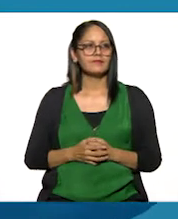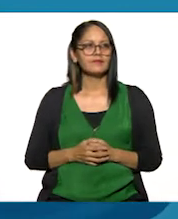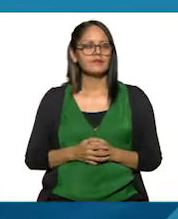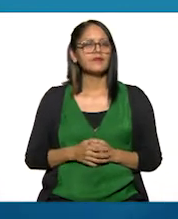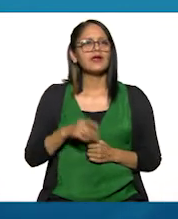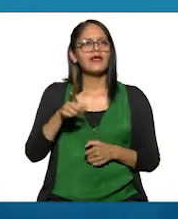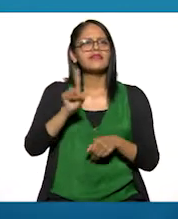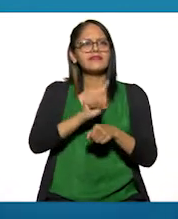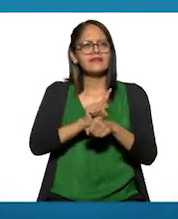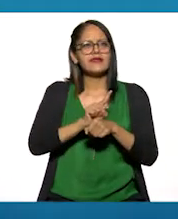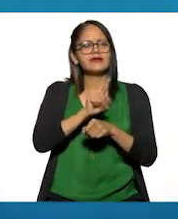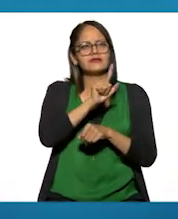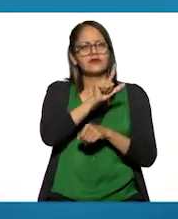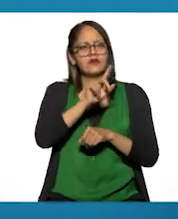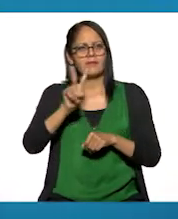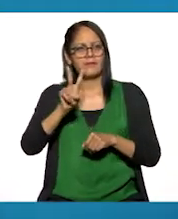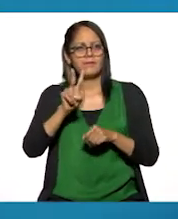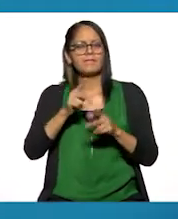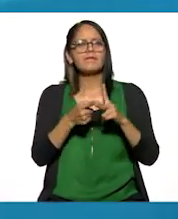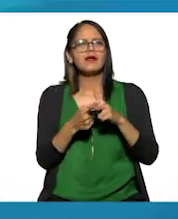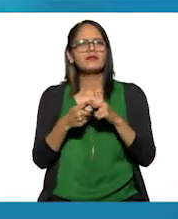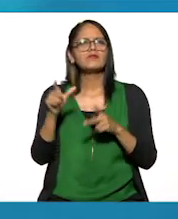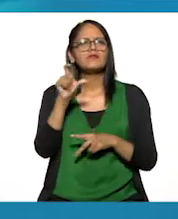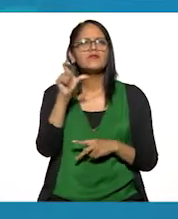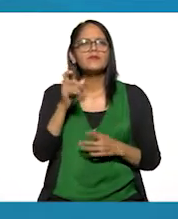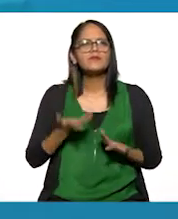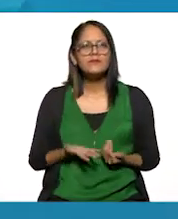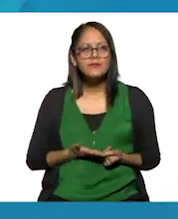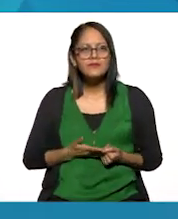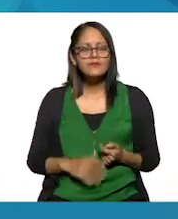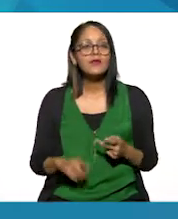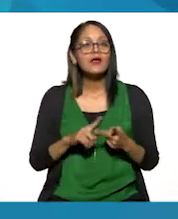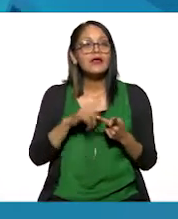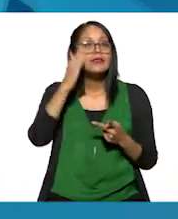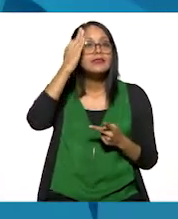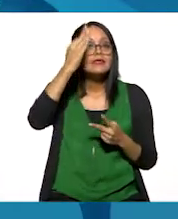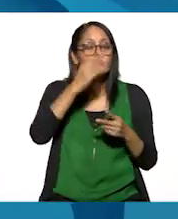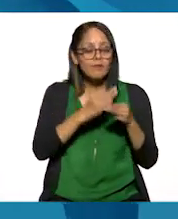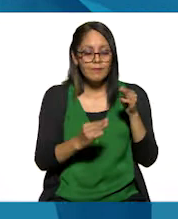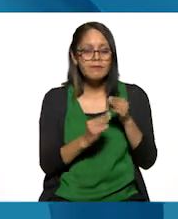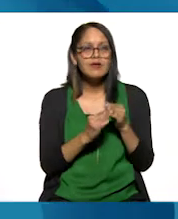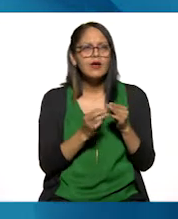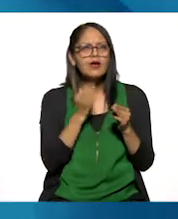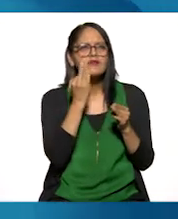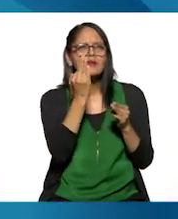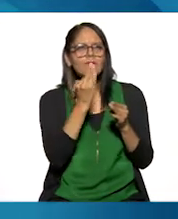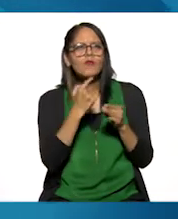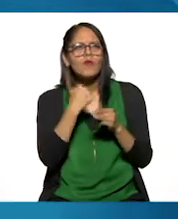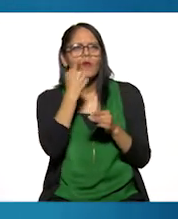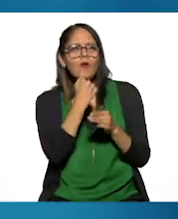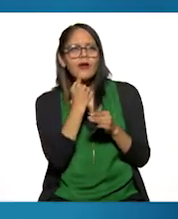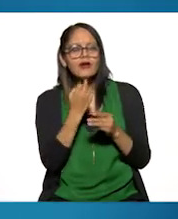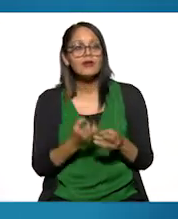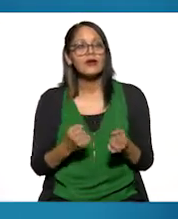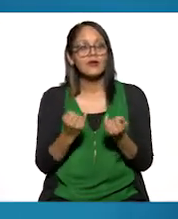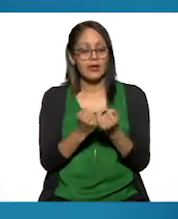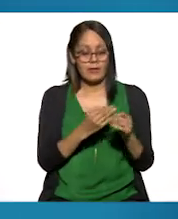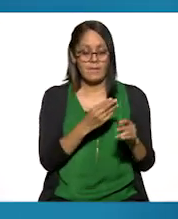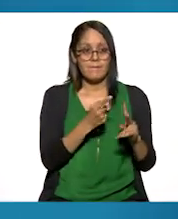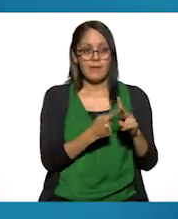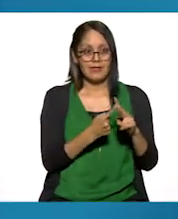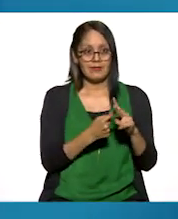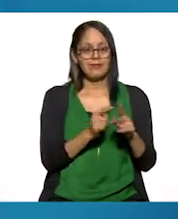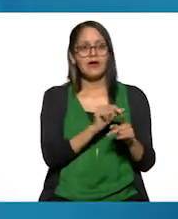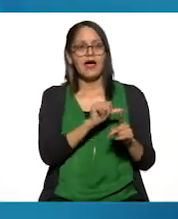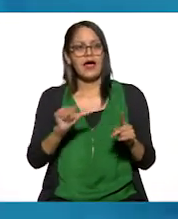¿Qué días de la semana tengo matemáticas? ¿Cuánto tiempo de cada asignatura? ¿Cuánto tiempo pasa de la clase de matemáticas